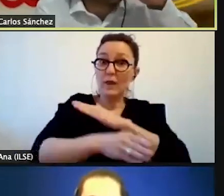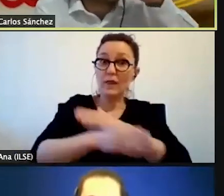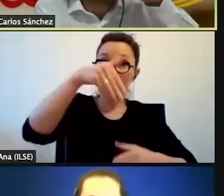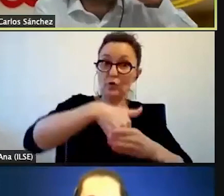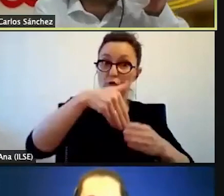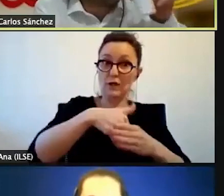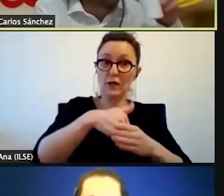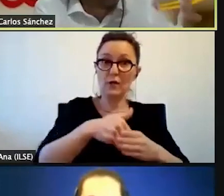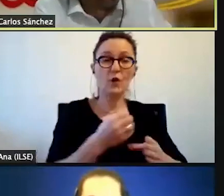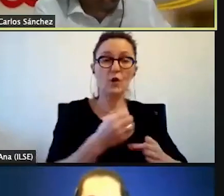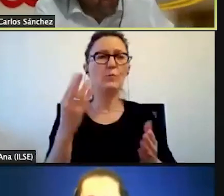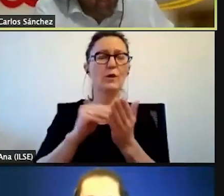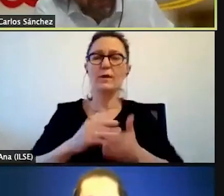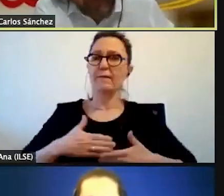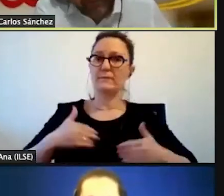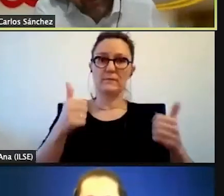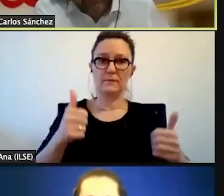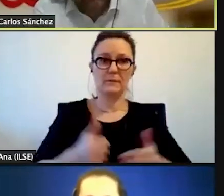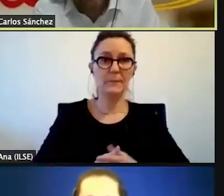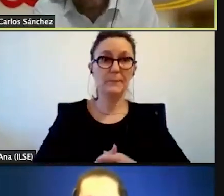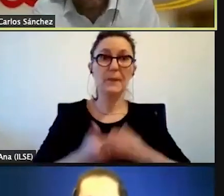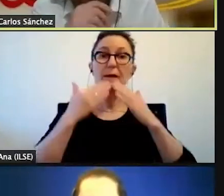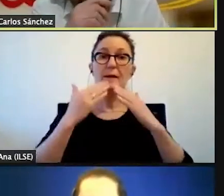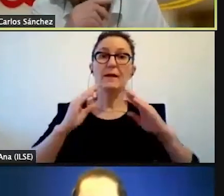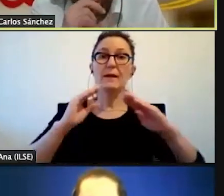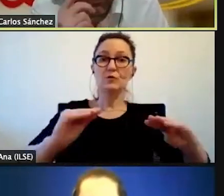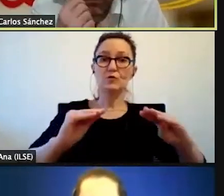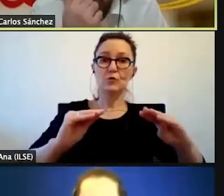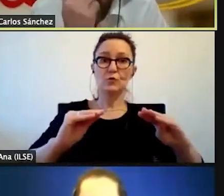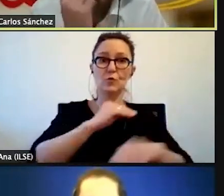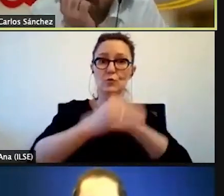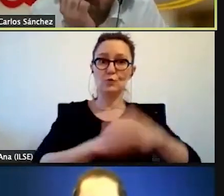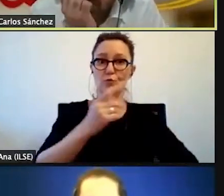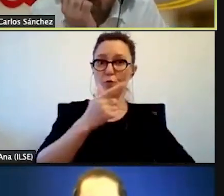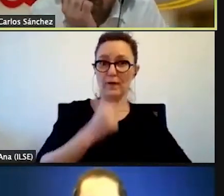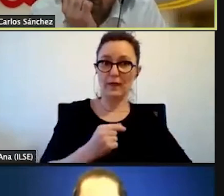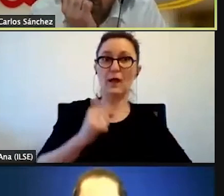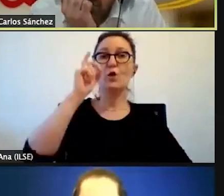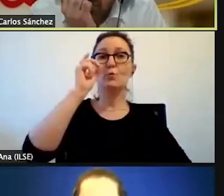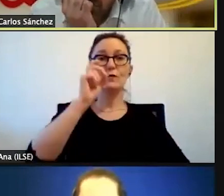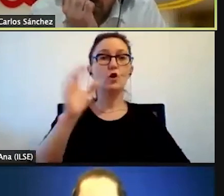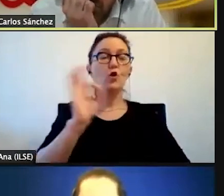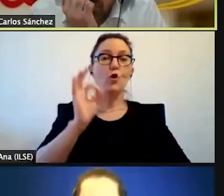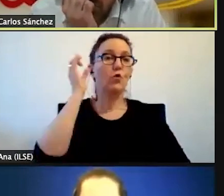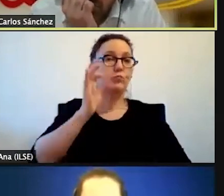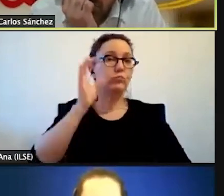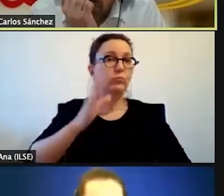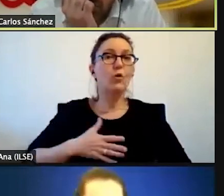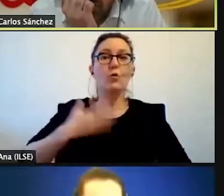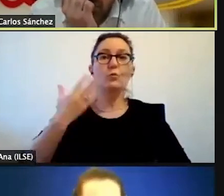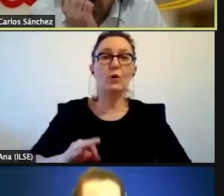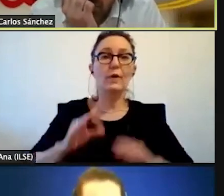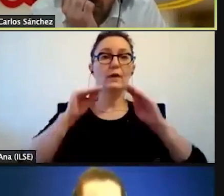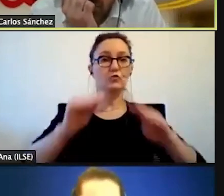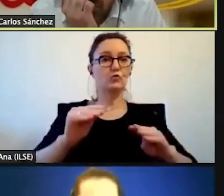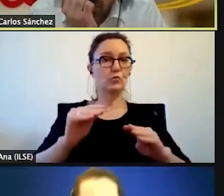veces que lo necesites. Gracias a su facilidad de uso, el profesor o conferenciante puede desarrollar su